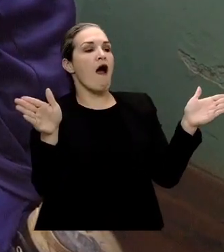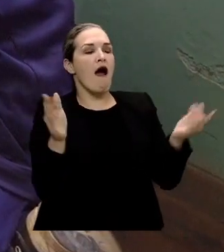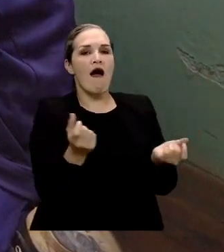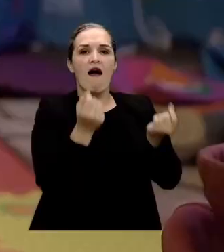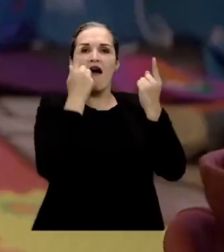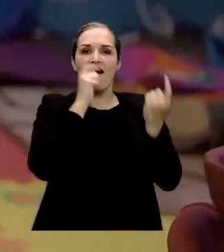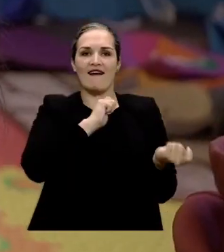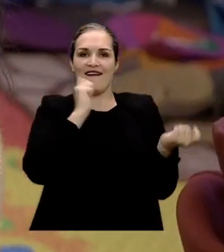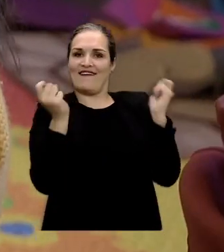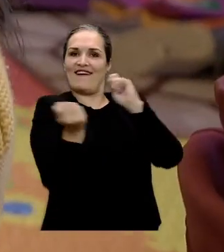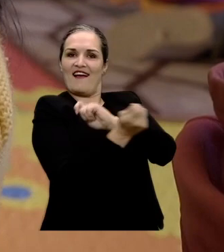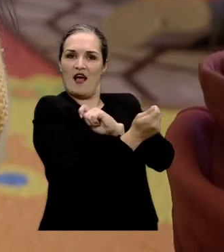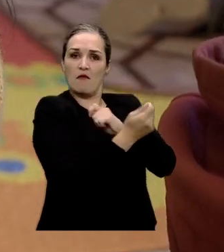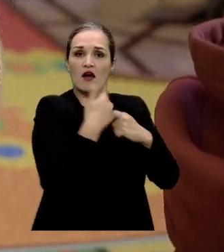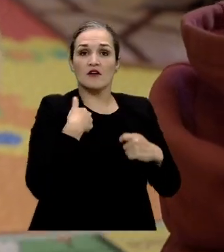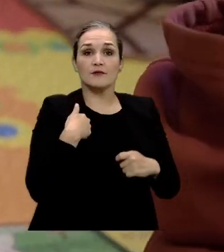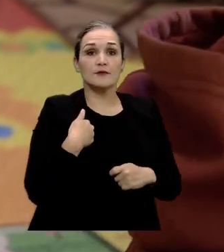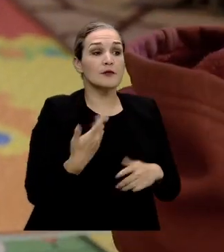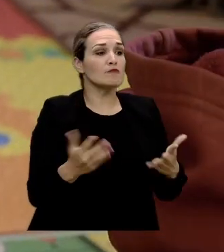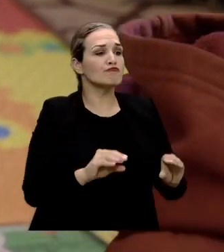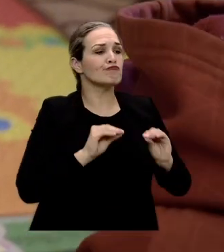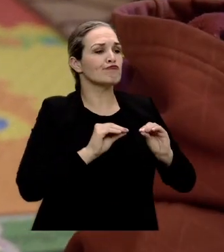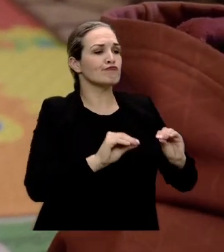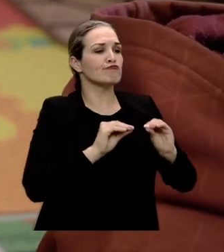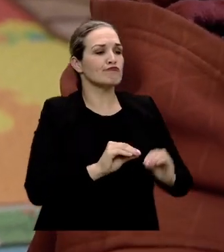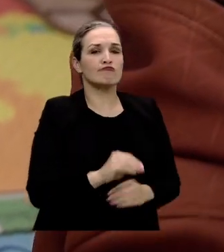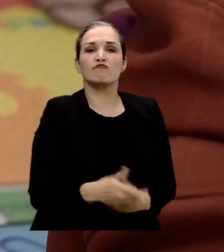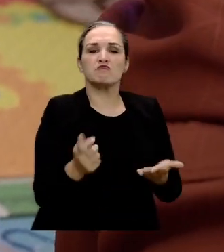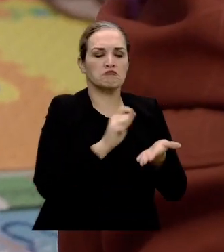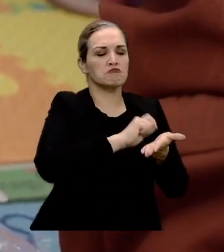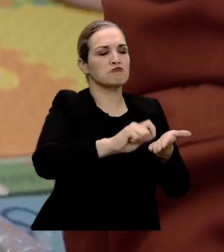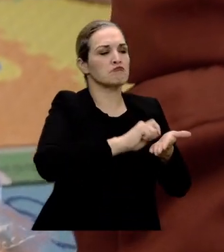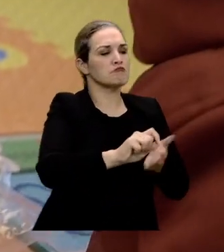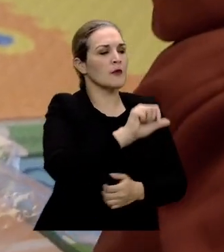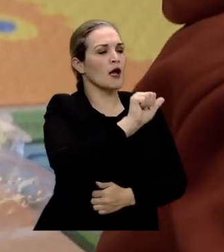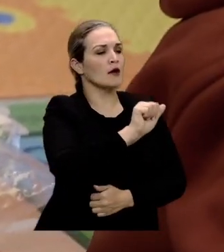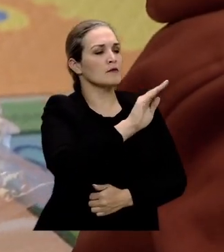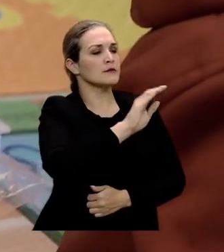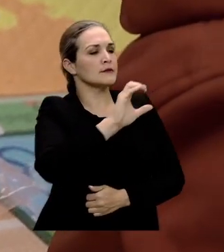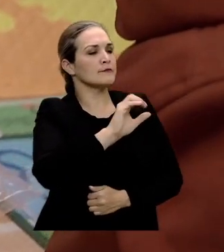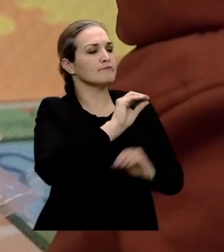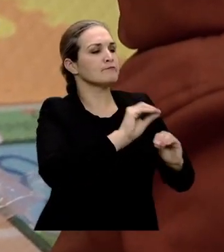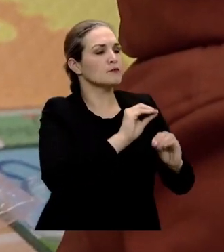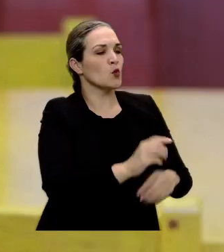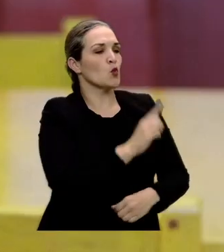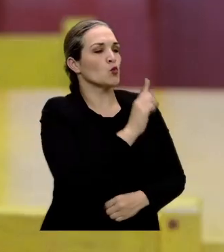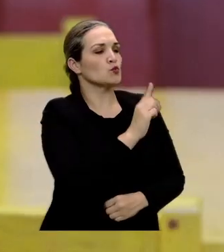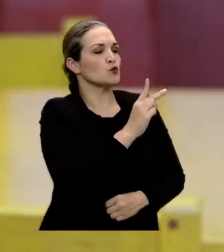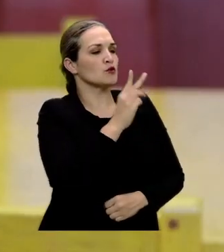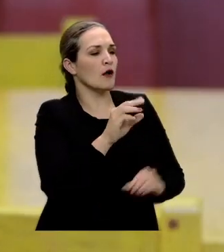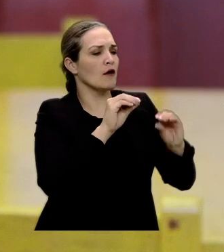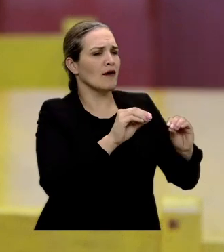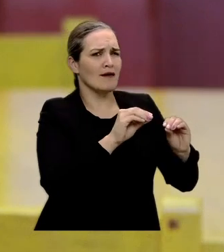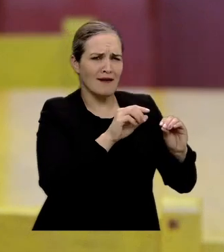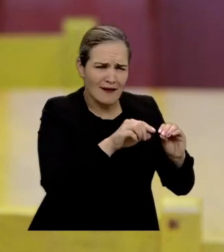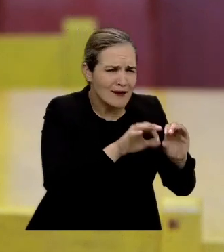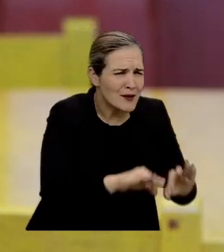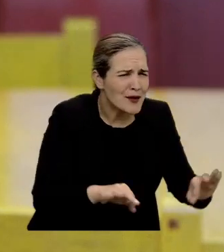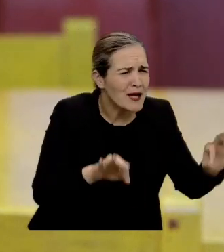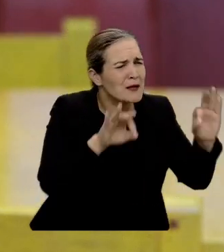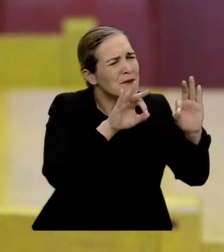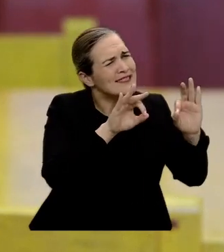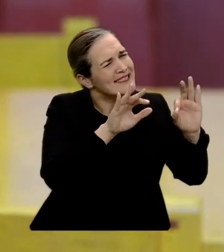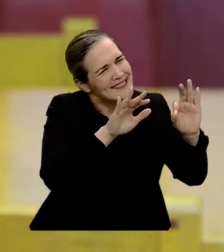de educación que tenemos, donde simplemente son vocales, numerales, no, eso no es tan importante. Yo